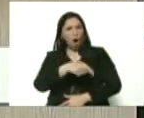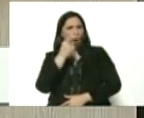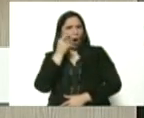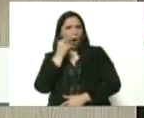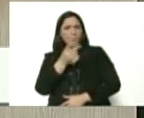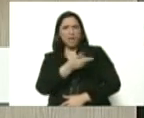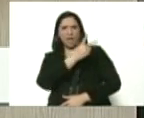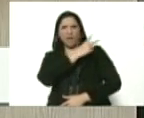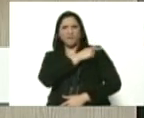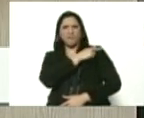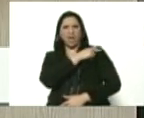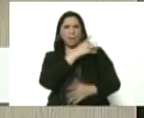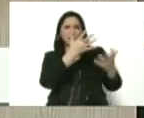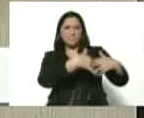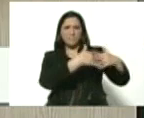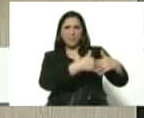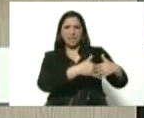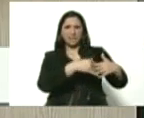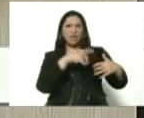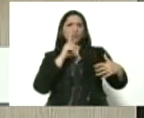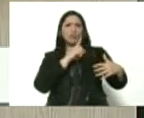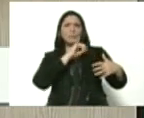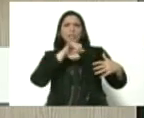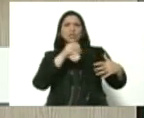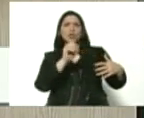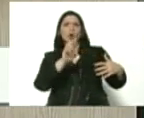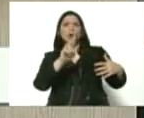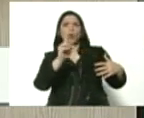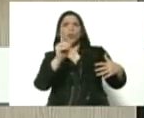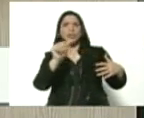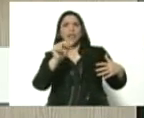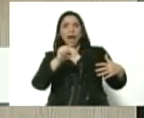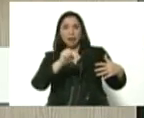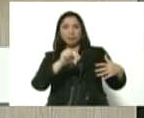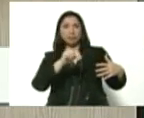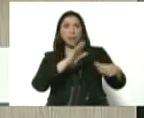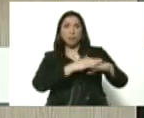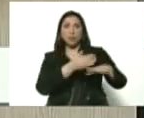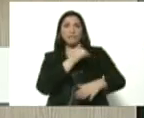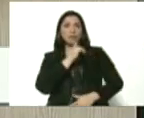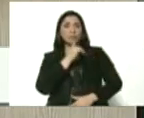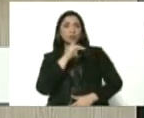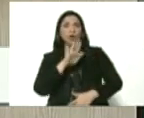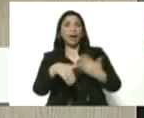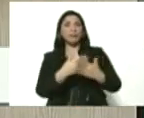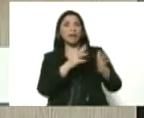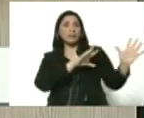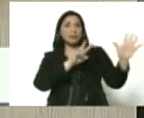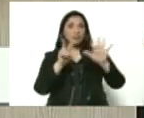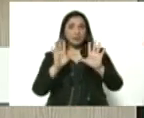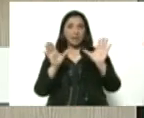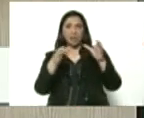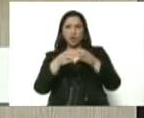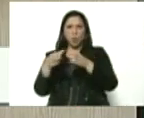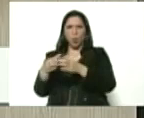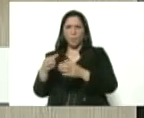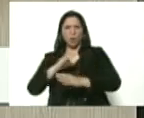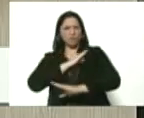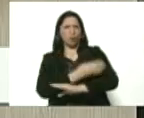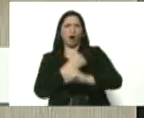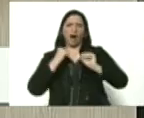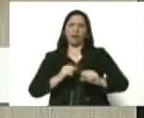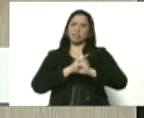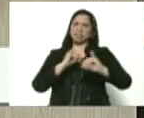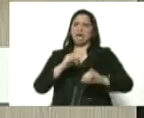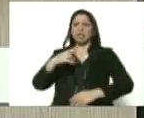del día domingo a sembrar desinformación, contrainformación. Hasta 17 grupos de valientes, etcétera, están